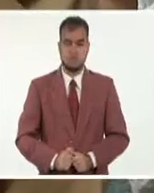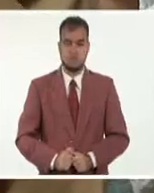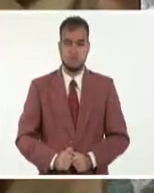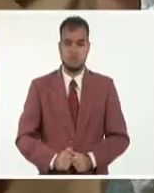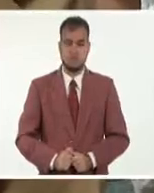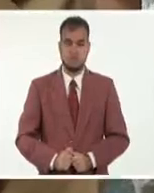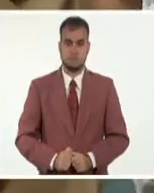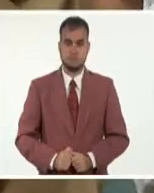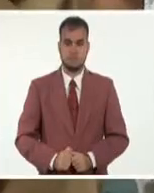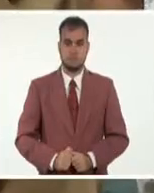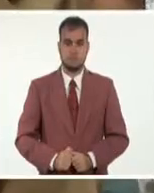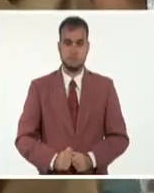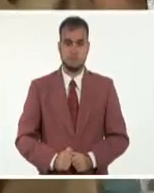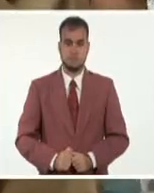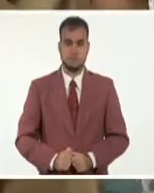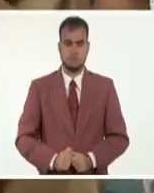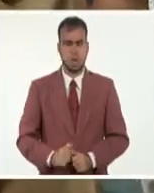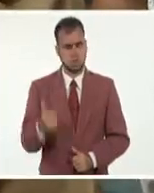y comprobé